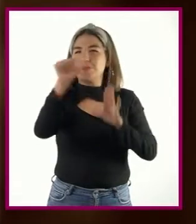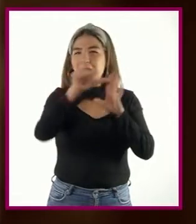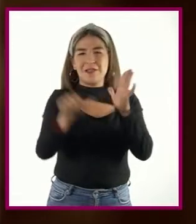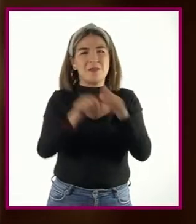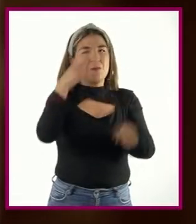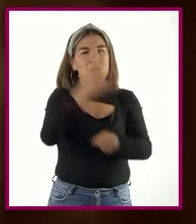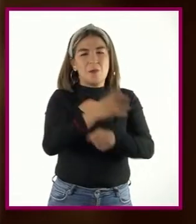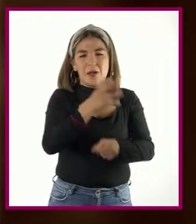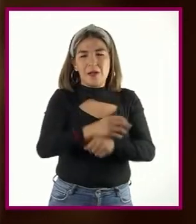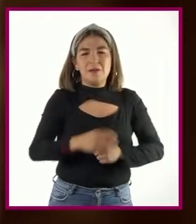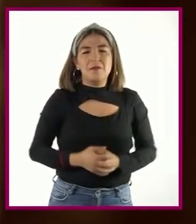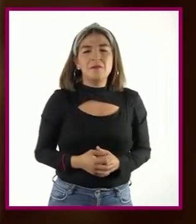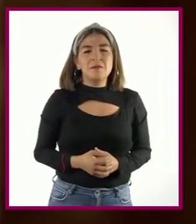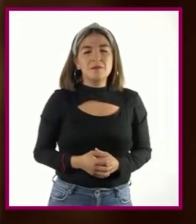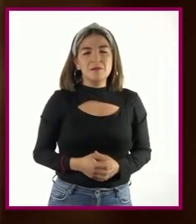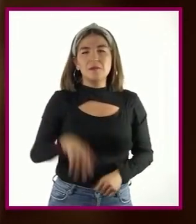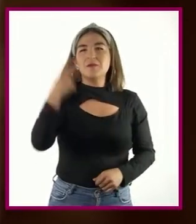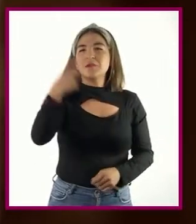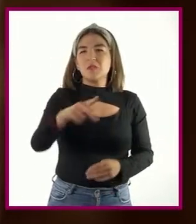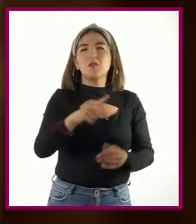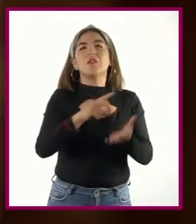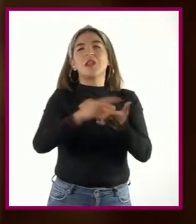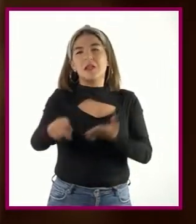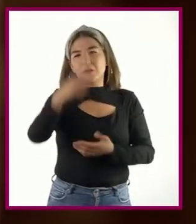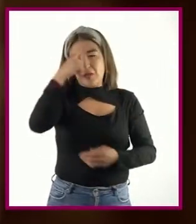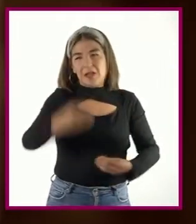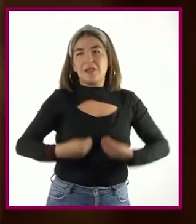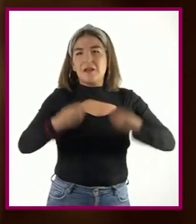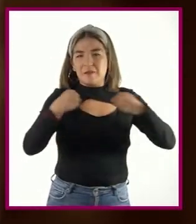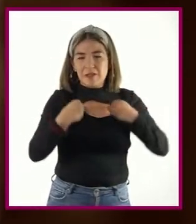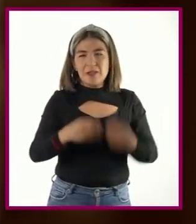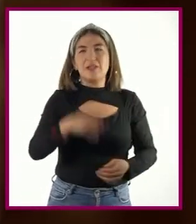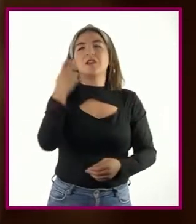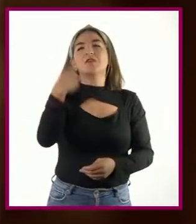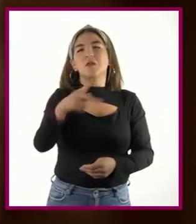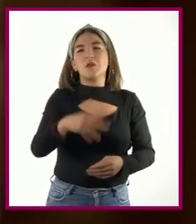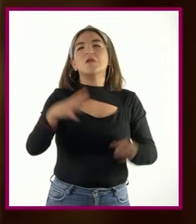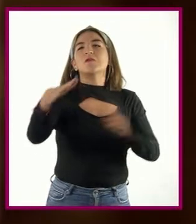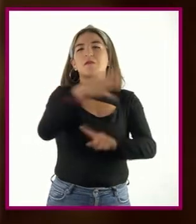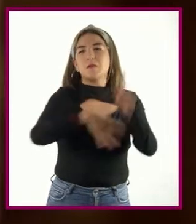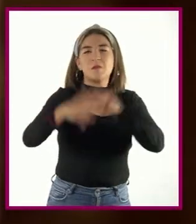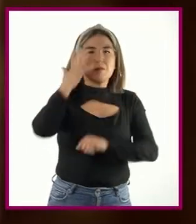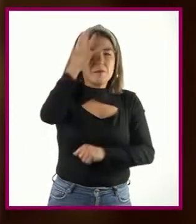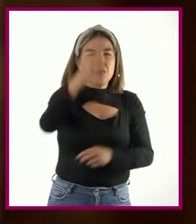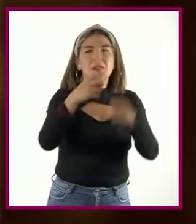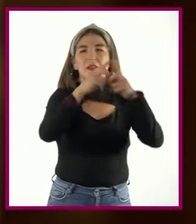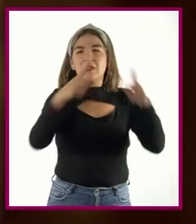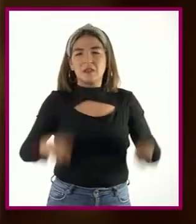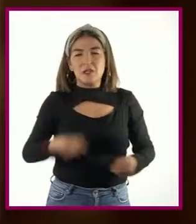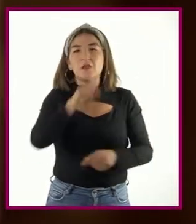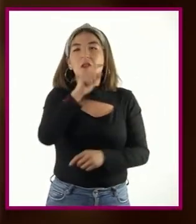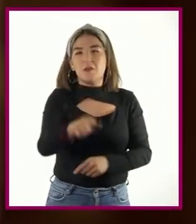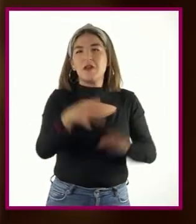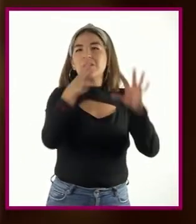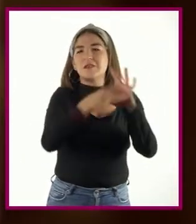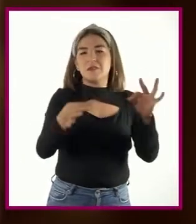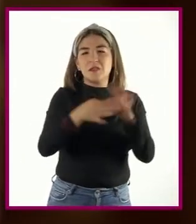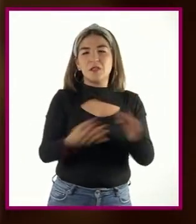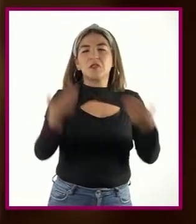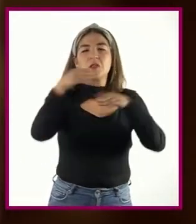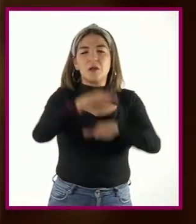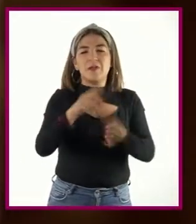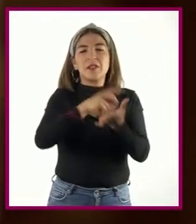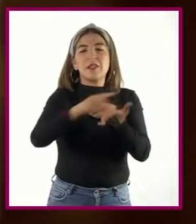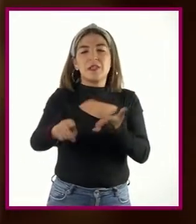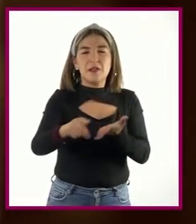4, su derecho a la vida, a su bienestar y el desarrollo. También habla de el